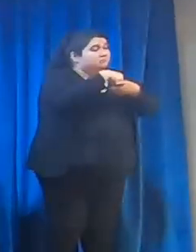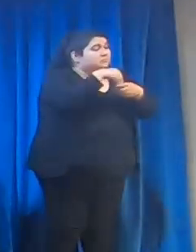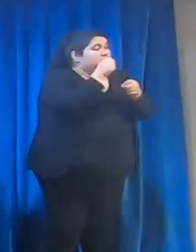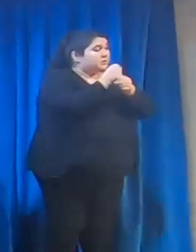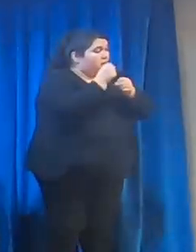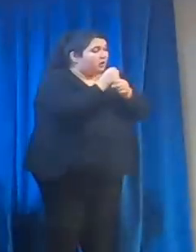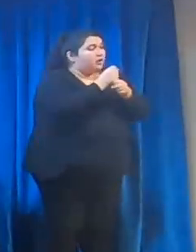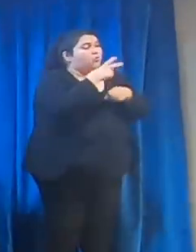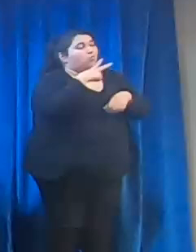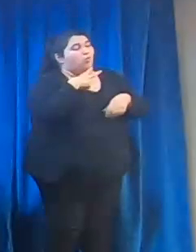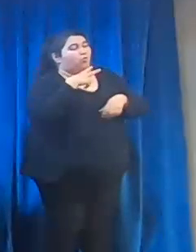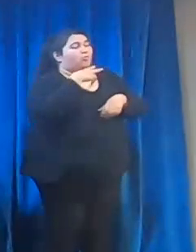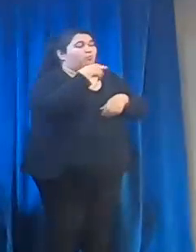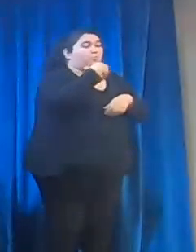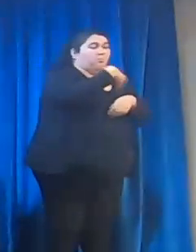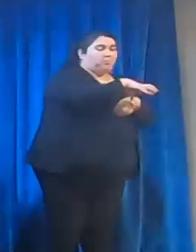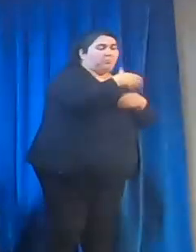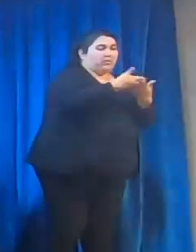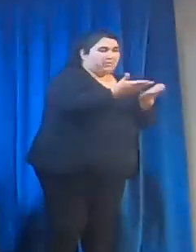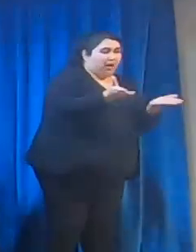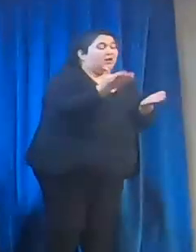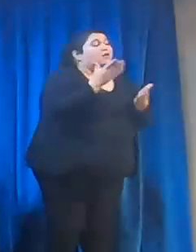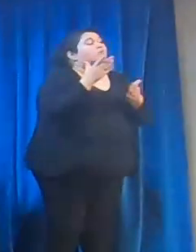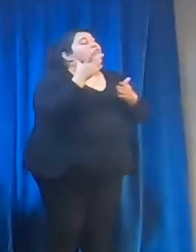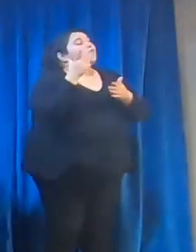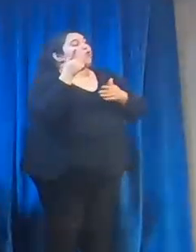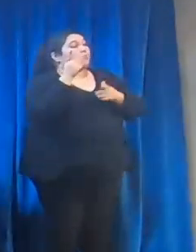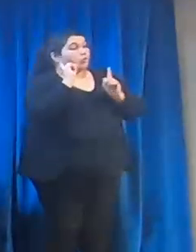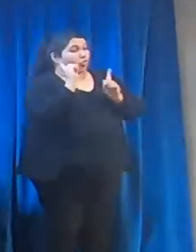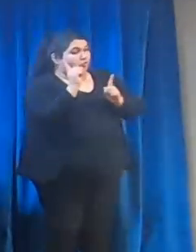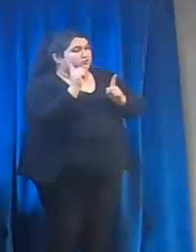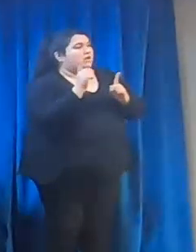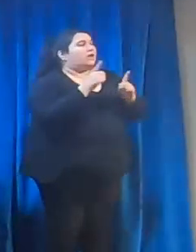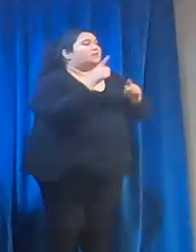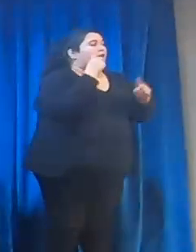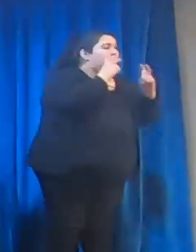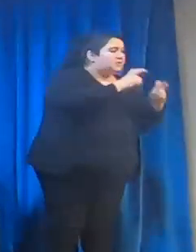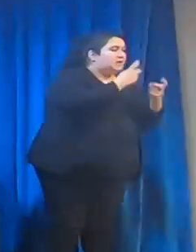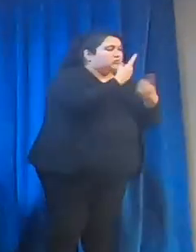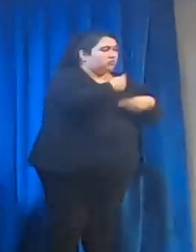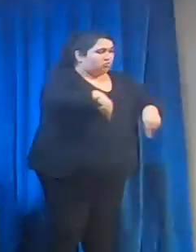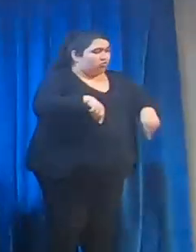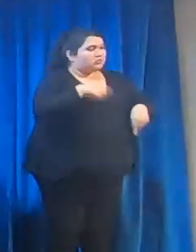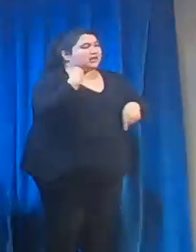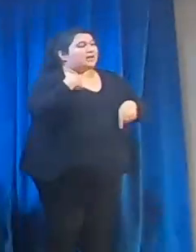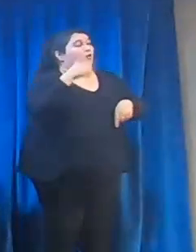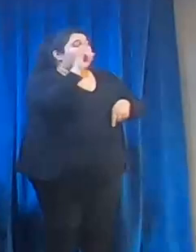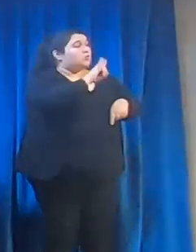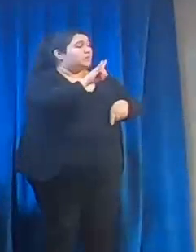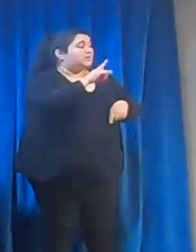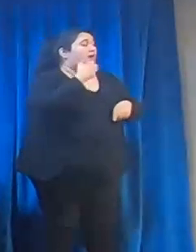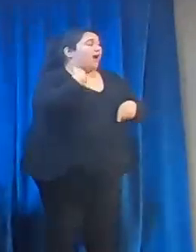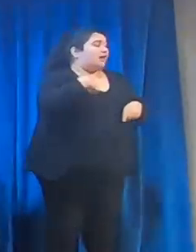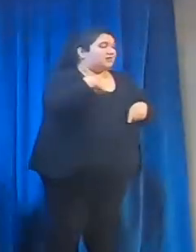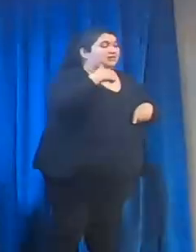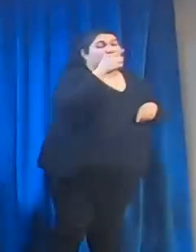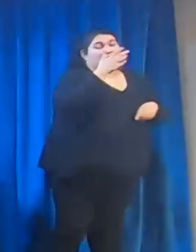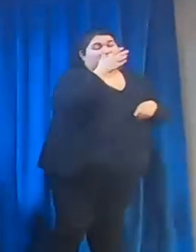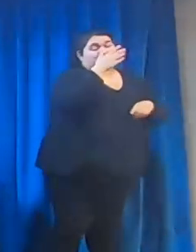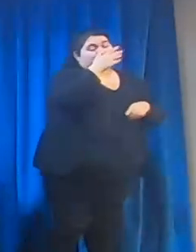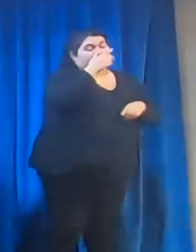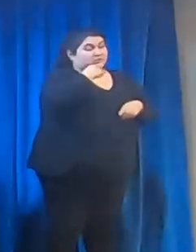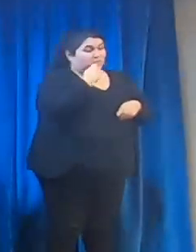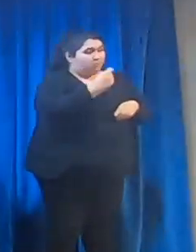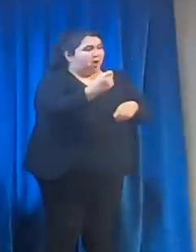público y privado, tanto en el área clínica como docente. Es invitada por universidades de Argentina y España a participar de